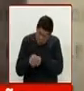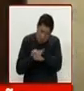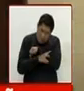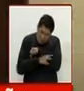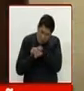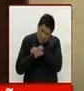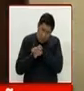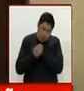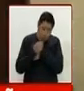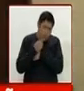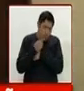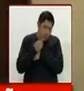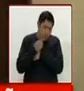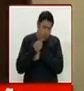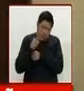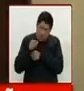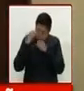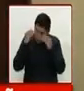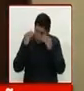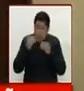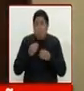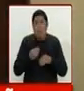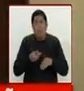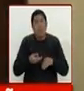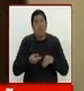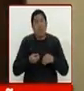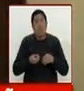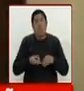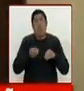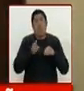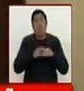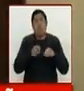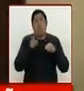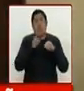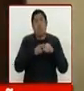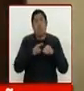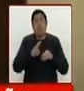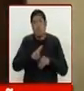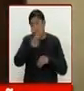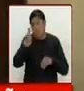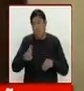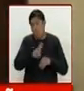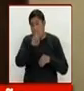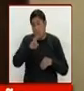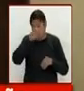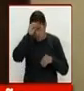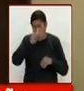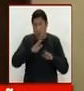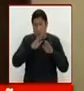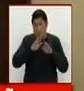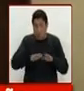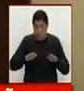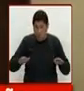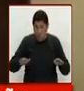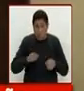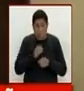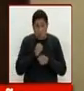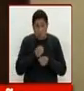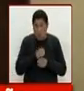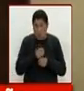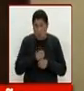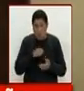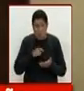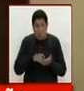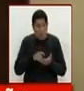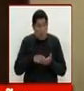que están incrementándose los hechos donde están utilizando a menores de edad para realizar